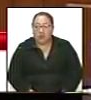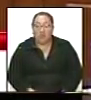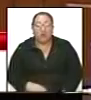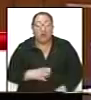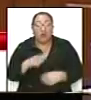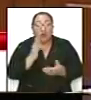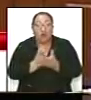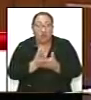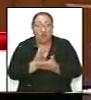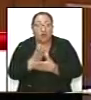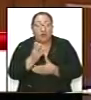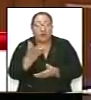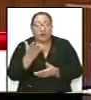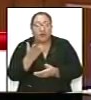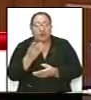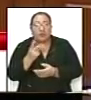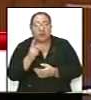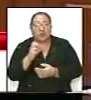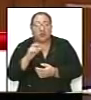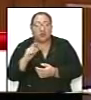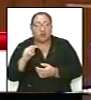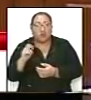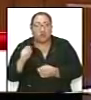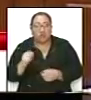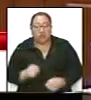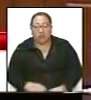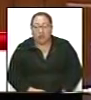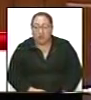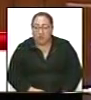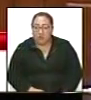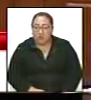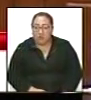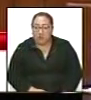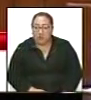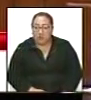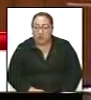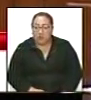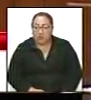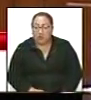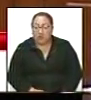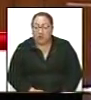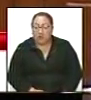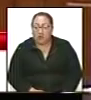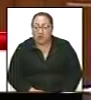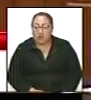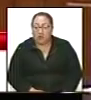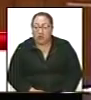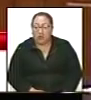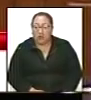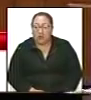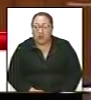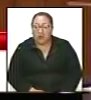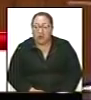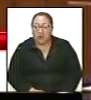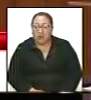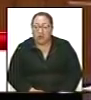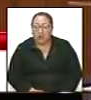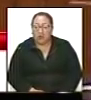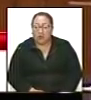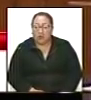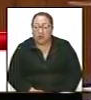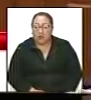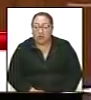que refuerza el pedido de levantamiento de inmunidad parlamentaria de arresto. Por estas razones, señor presidente y colegas